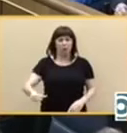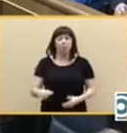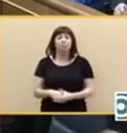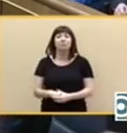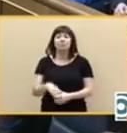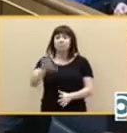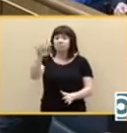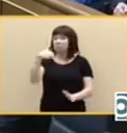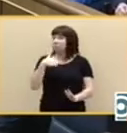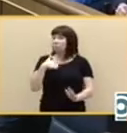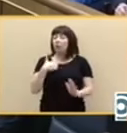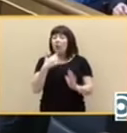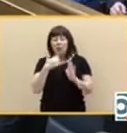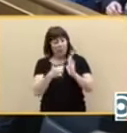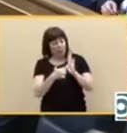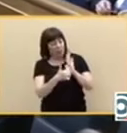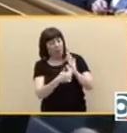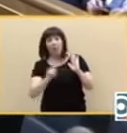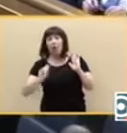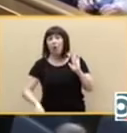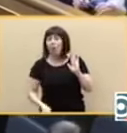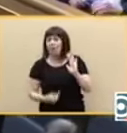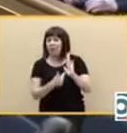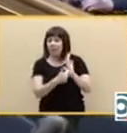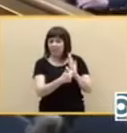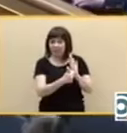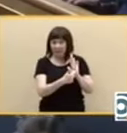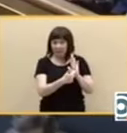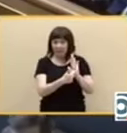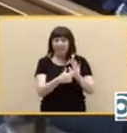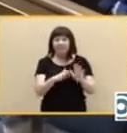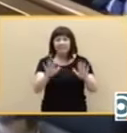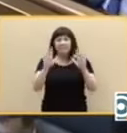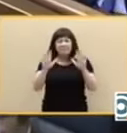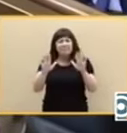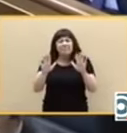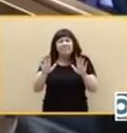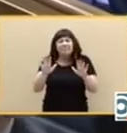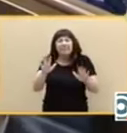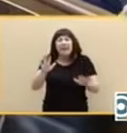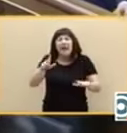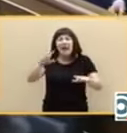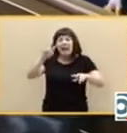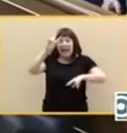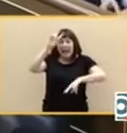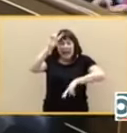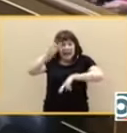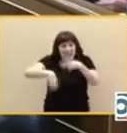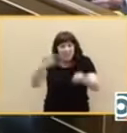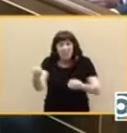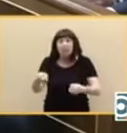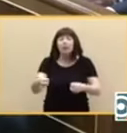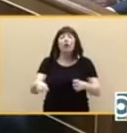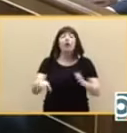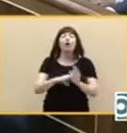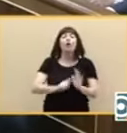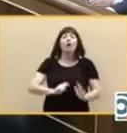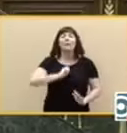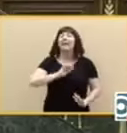Silencio. Los hechos son anteriores a la reforma del Código Penal,